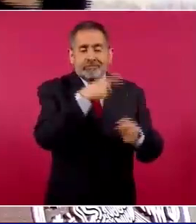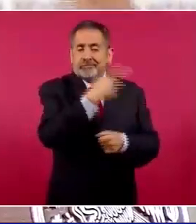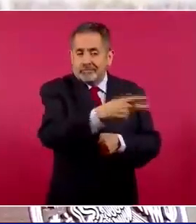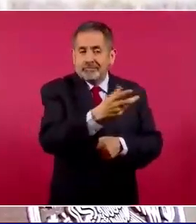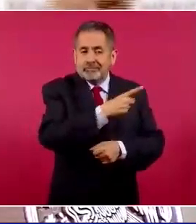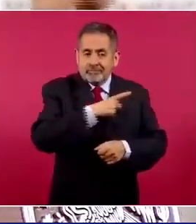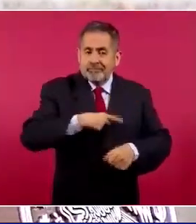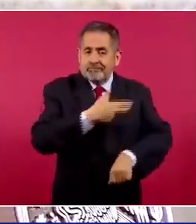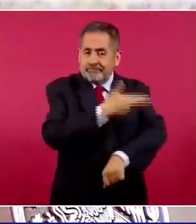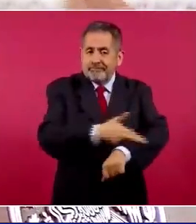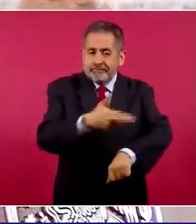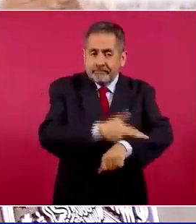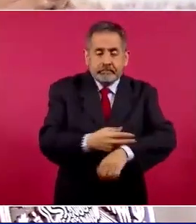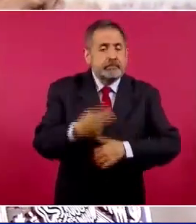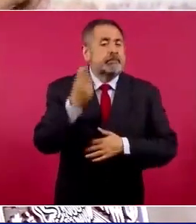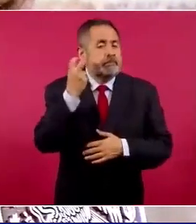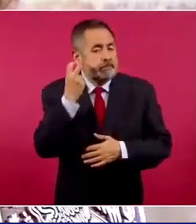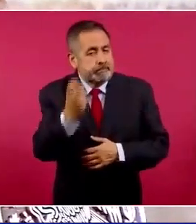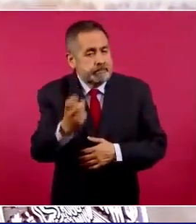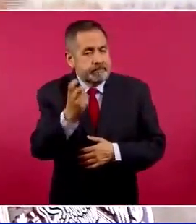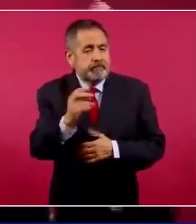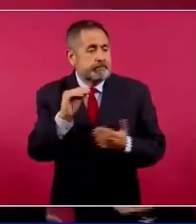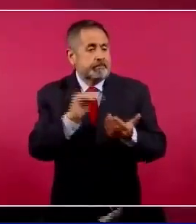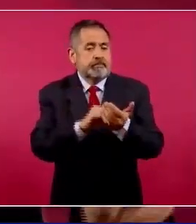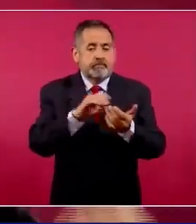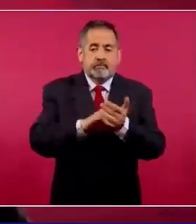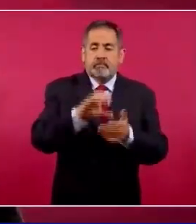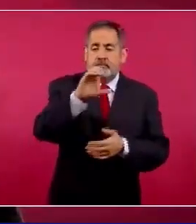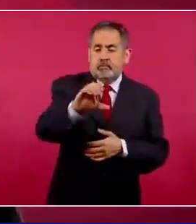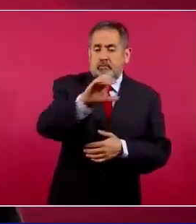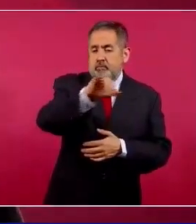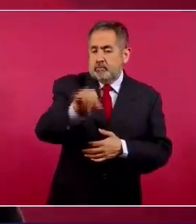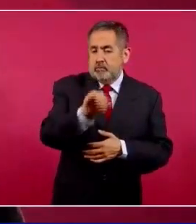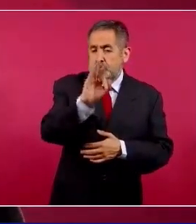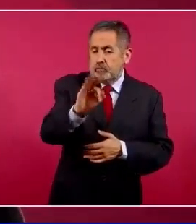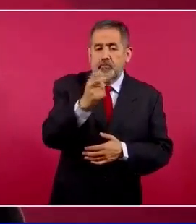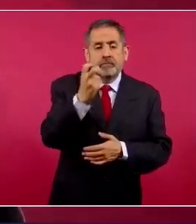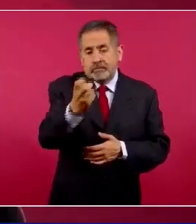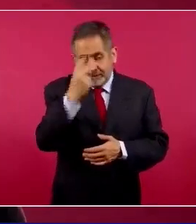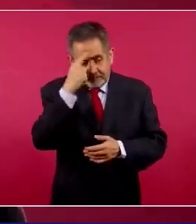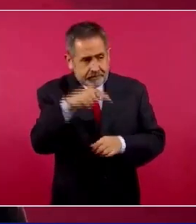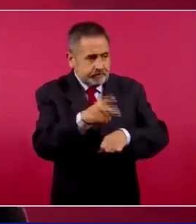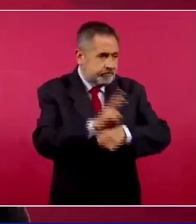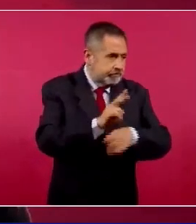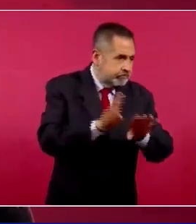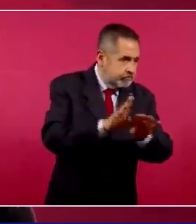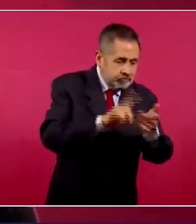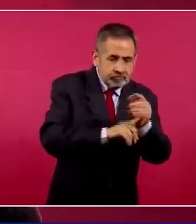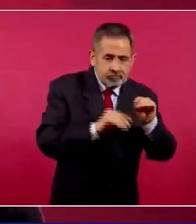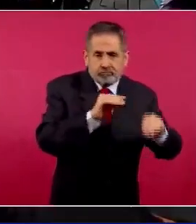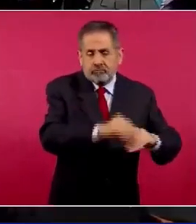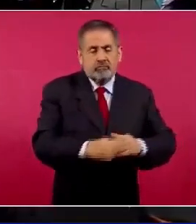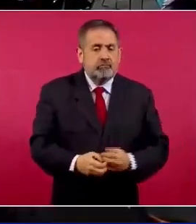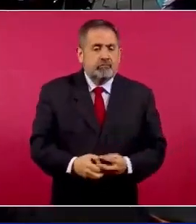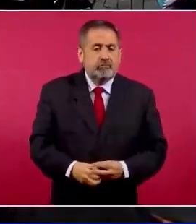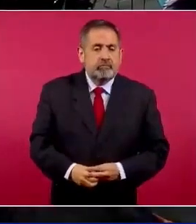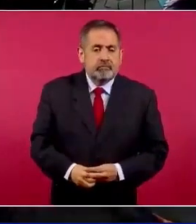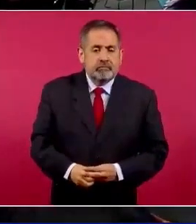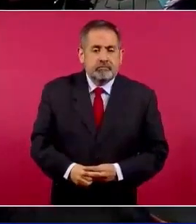para eso es la Judicatura. Por ejemplo, ahora van contra los